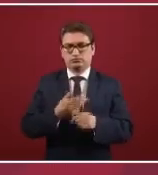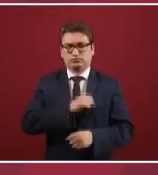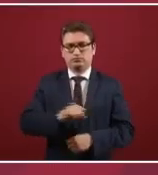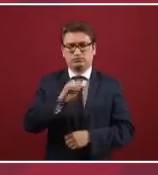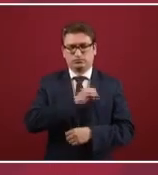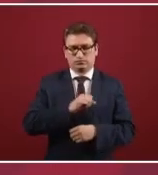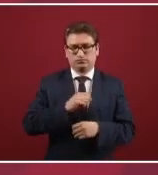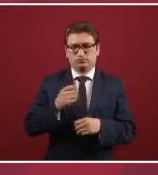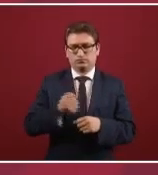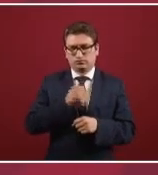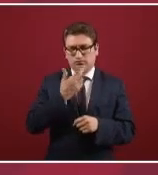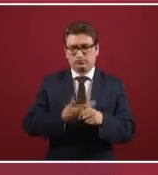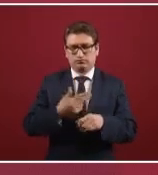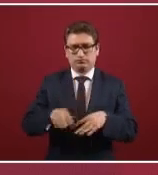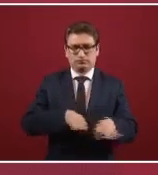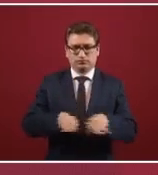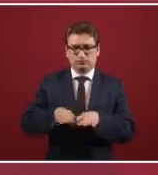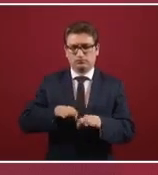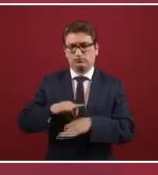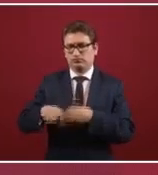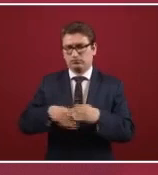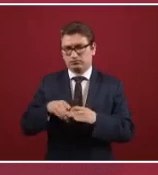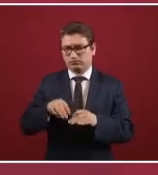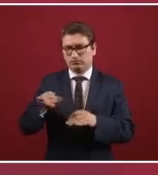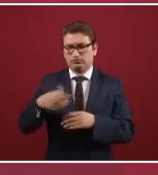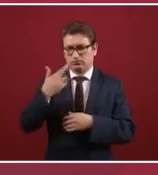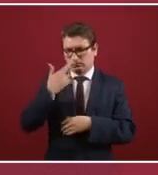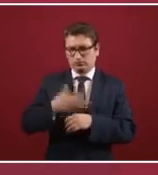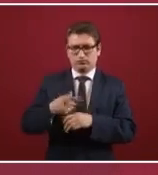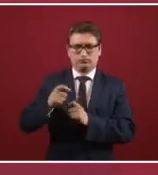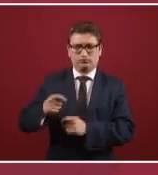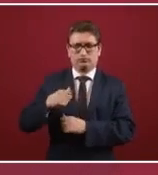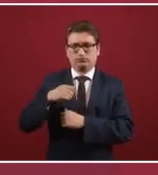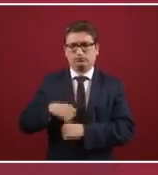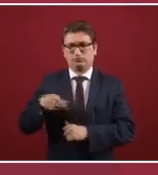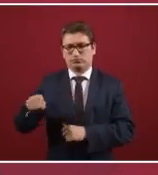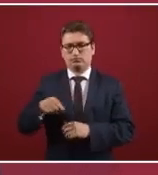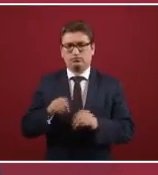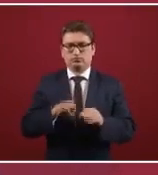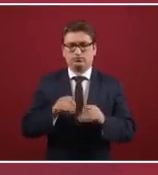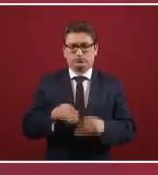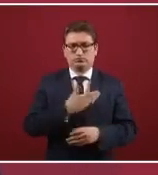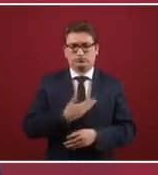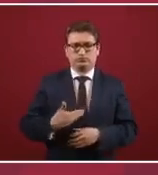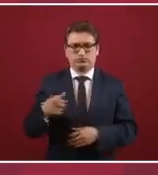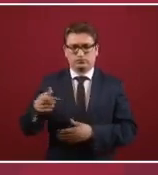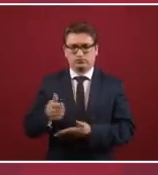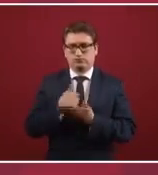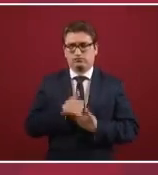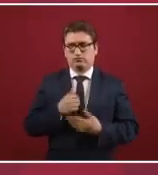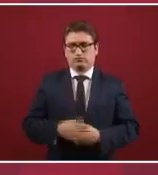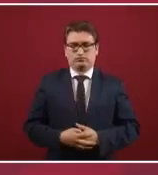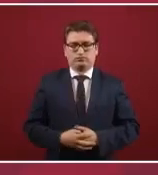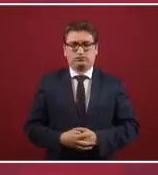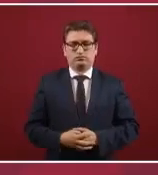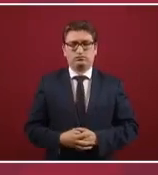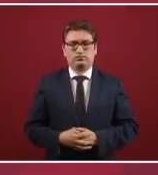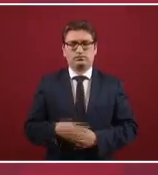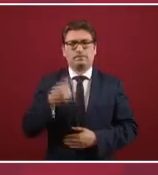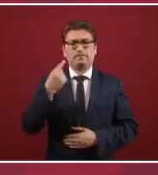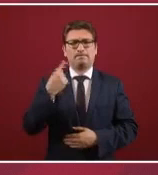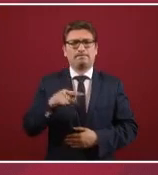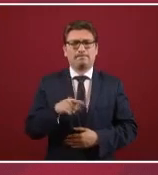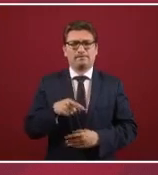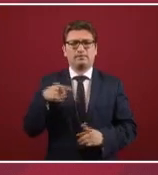salud a la secretaría del trabajo a el encargado de la oficina de presidencia que me ayuden para que